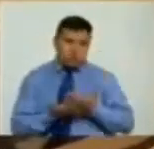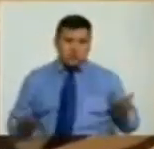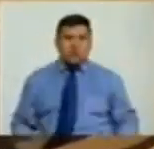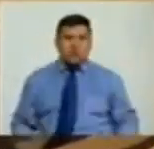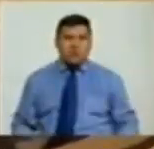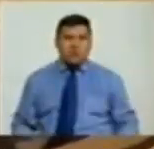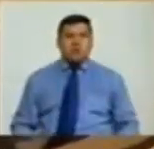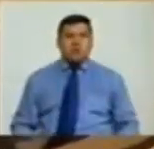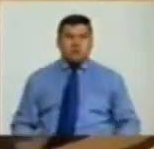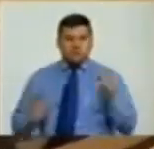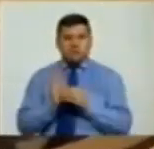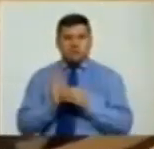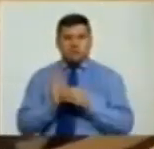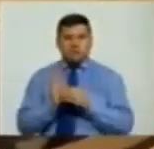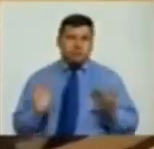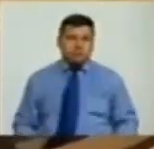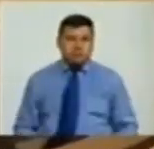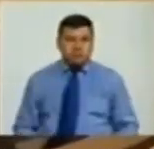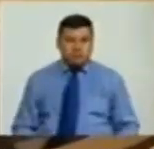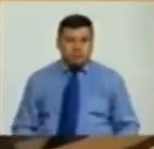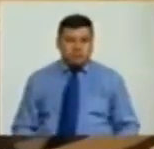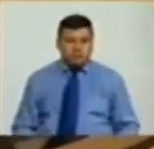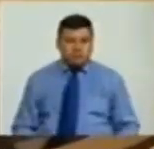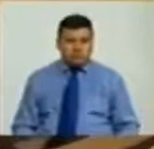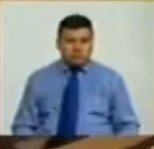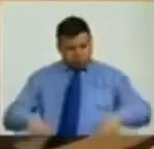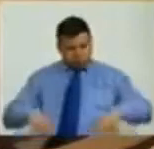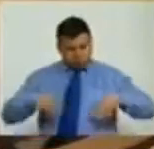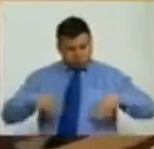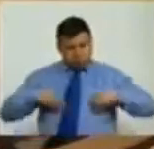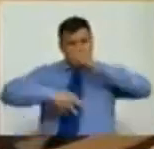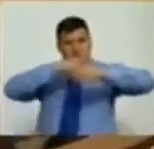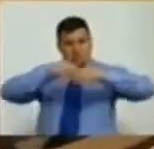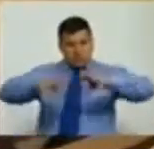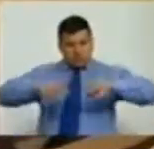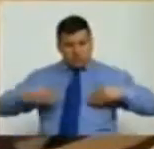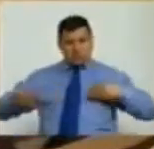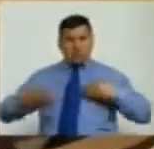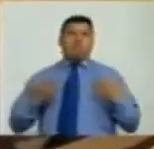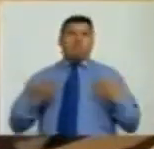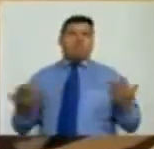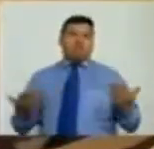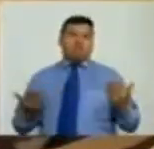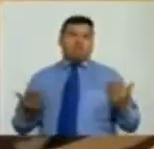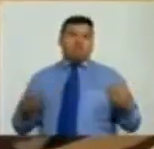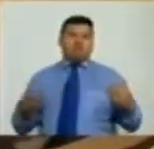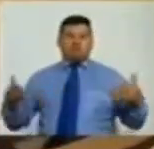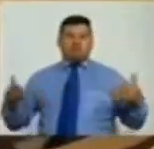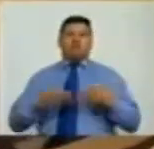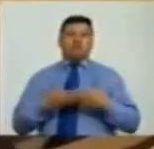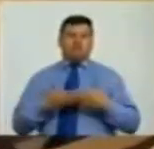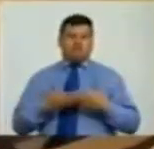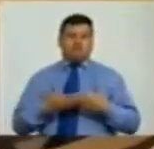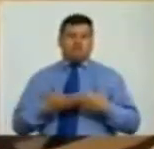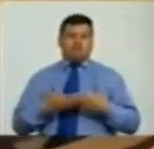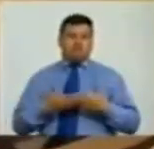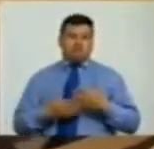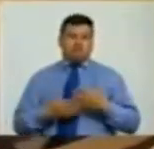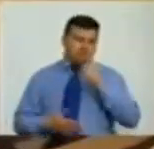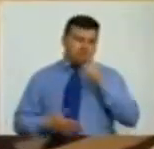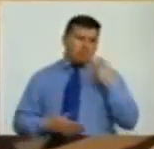política y legal que asumimos ante el mundo entero y particularmente ante su